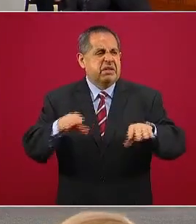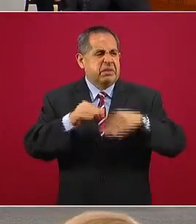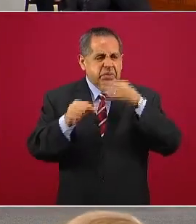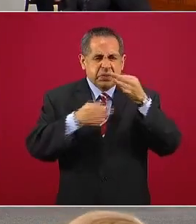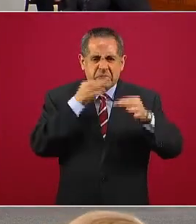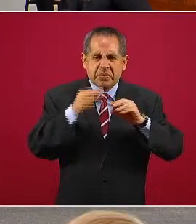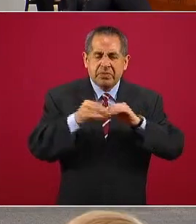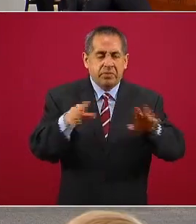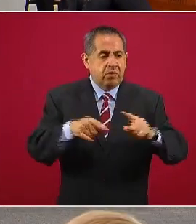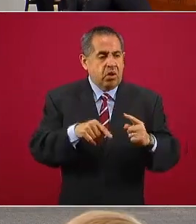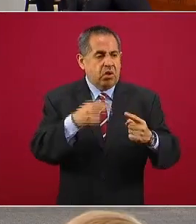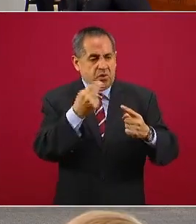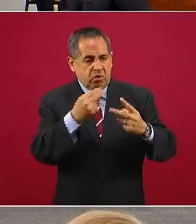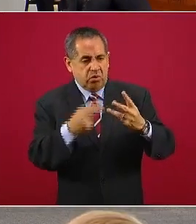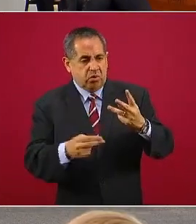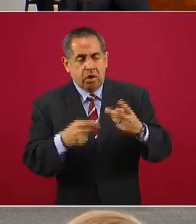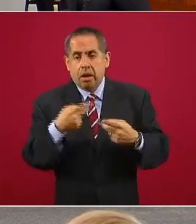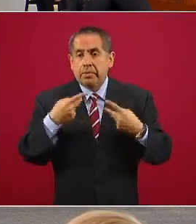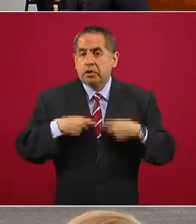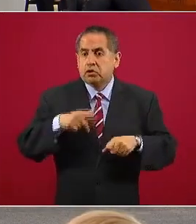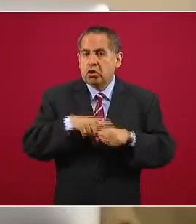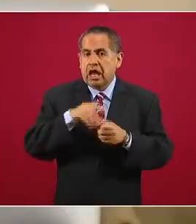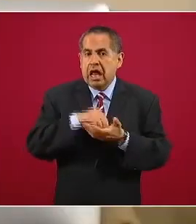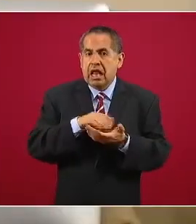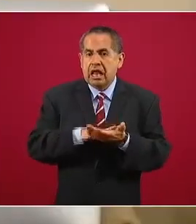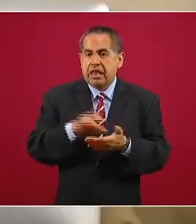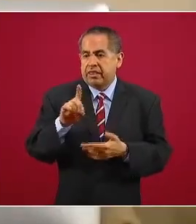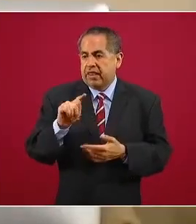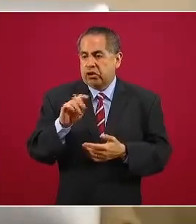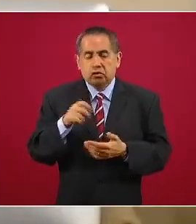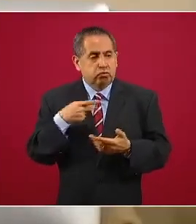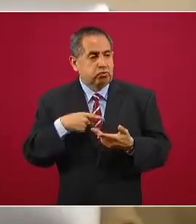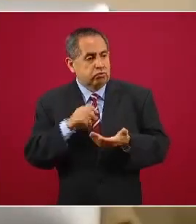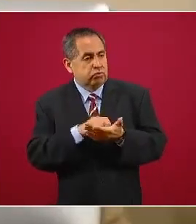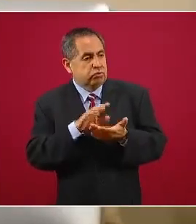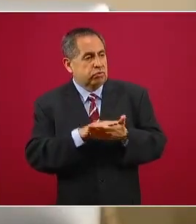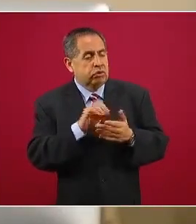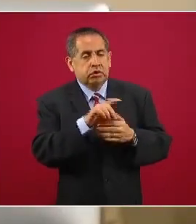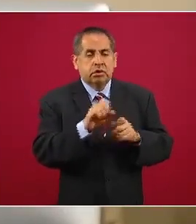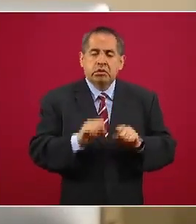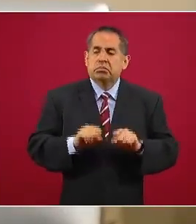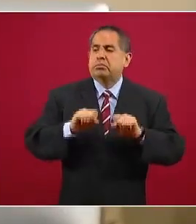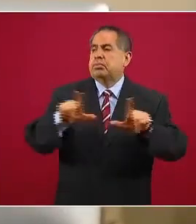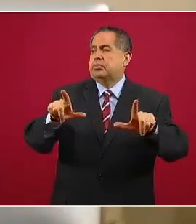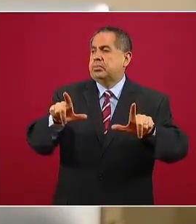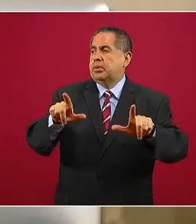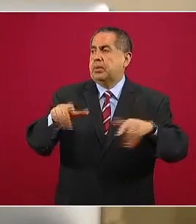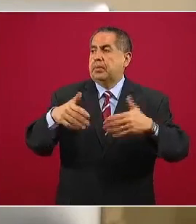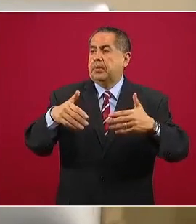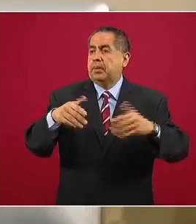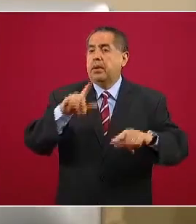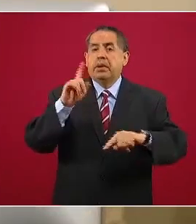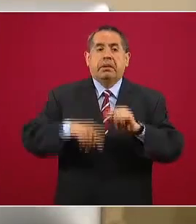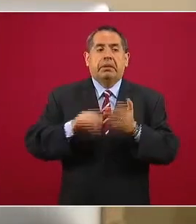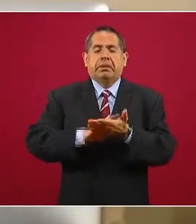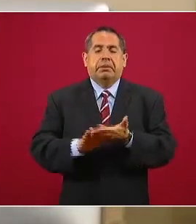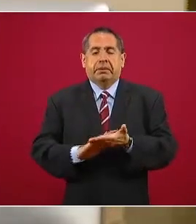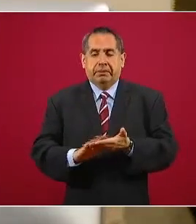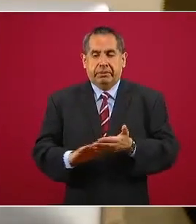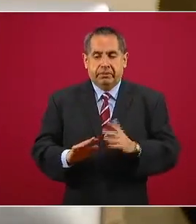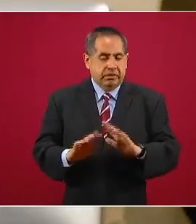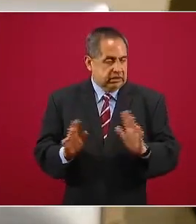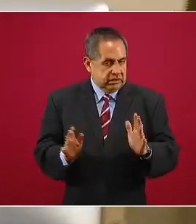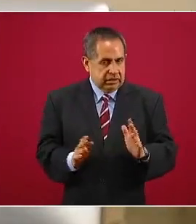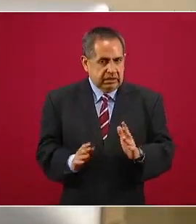datos personales y oficiales del comunicador. Aunque después el mismo usuario retiró dicha información, sin